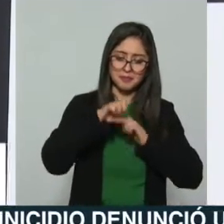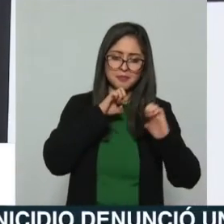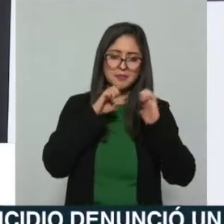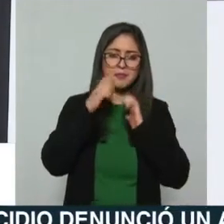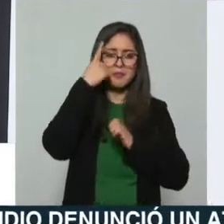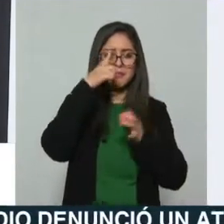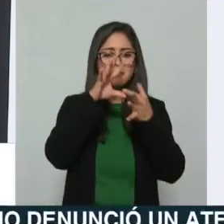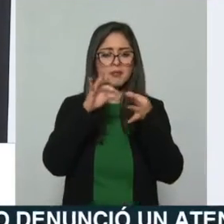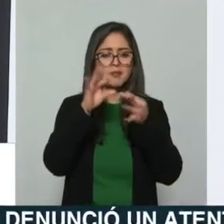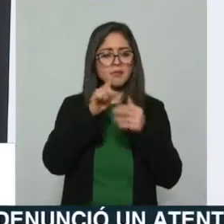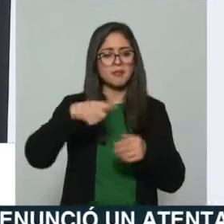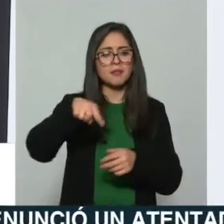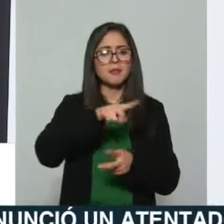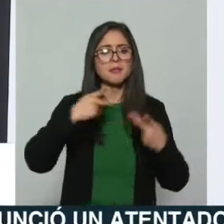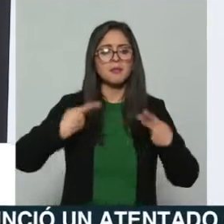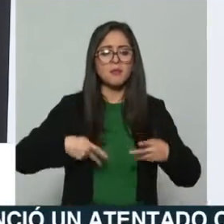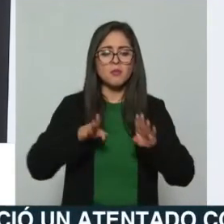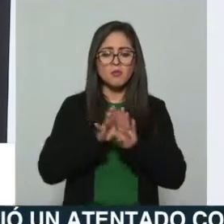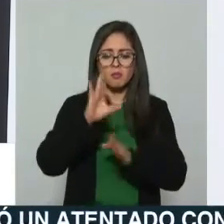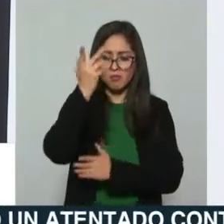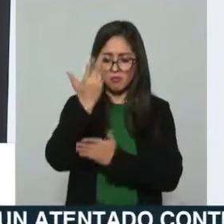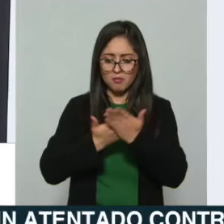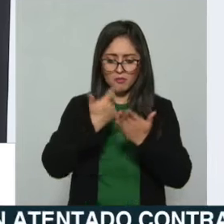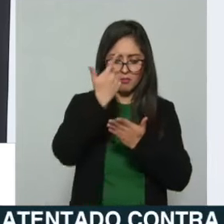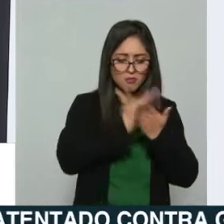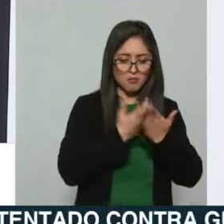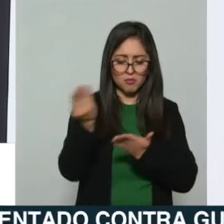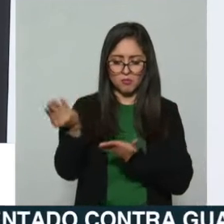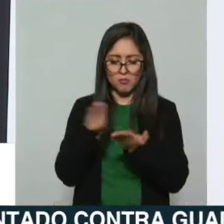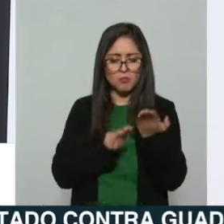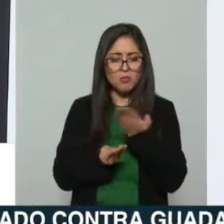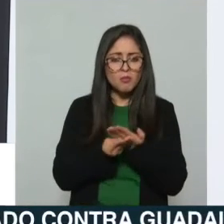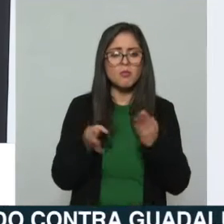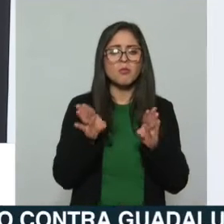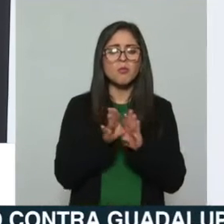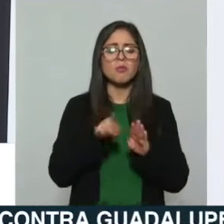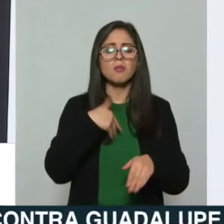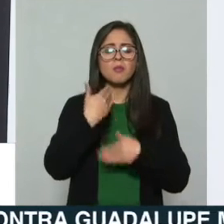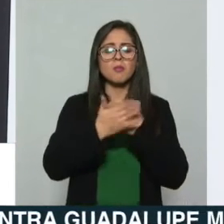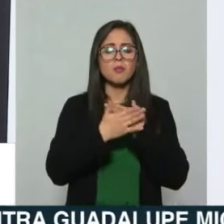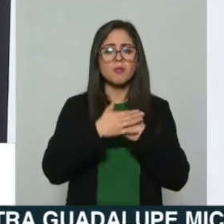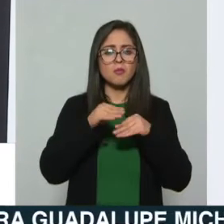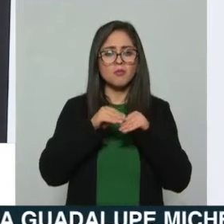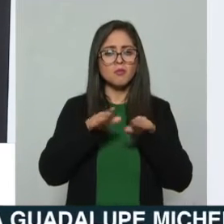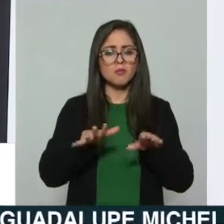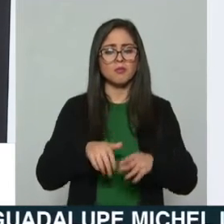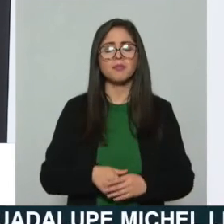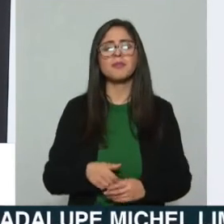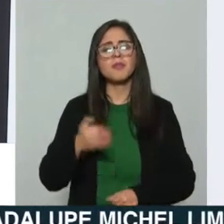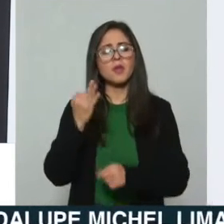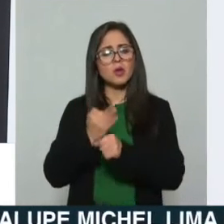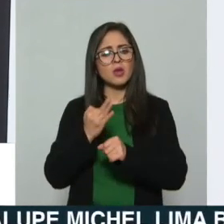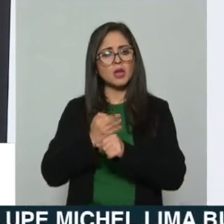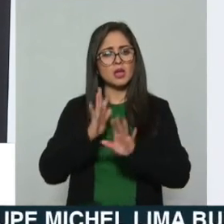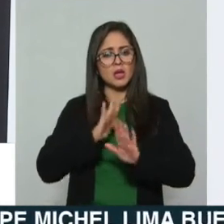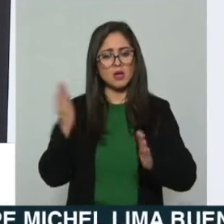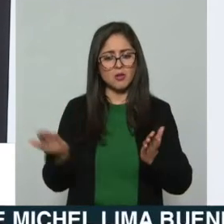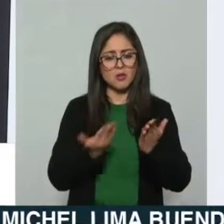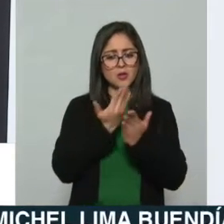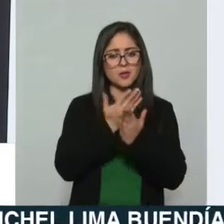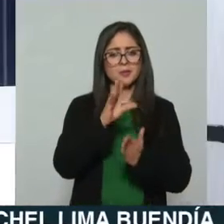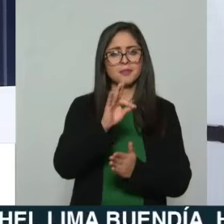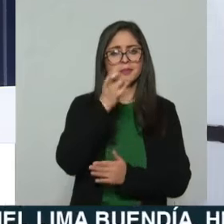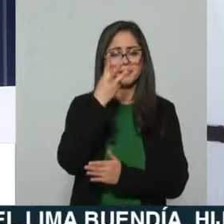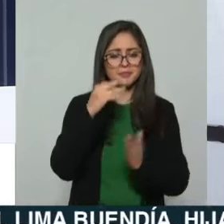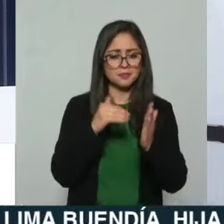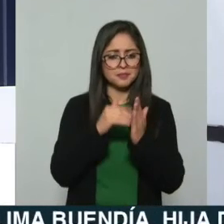ciudadanía cómo fue el proceso del registro, cómo quedaron los registros ahorita compuestos y desde luego lo que sigue en las fases. ¿En qué vamos? Se recibieron ya 43,000